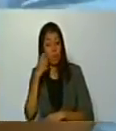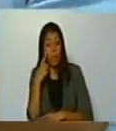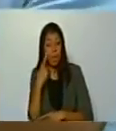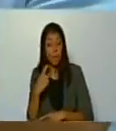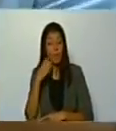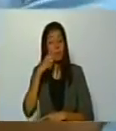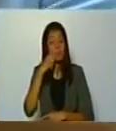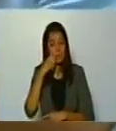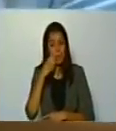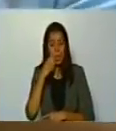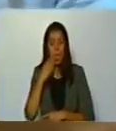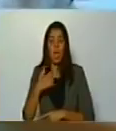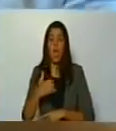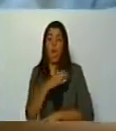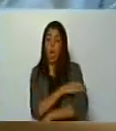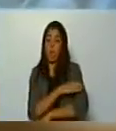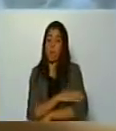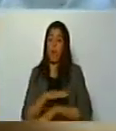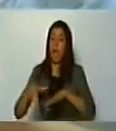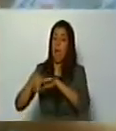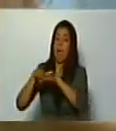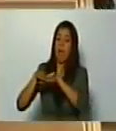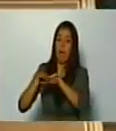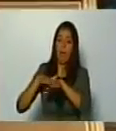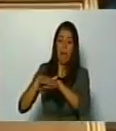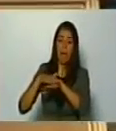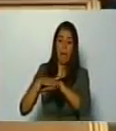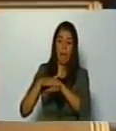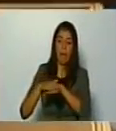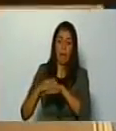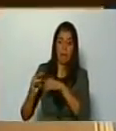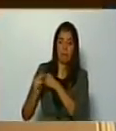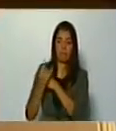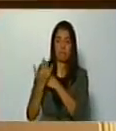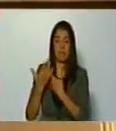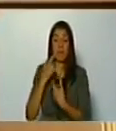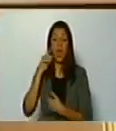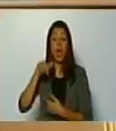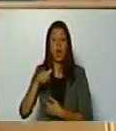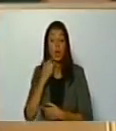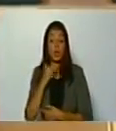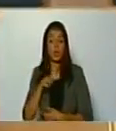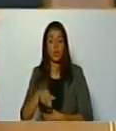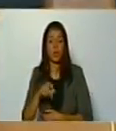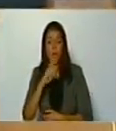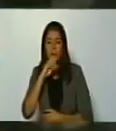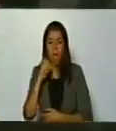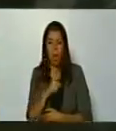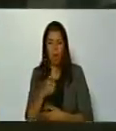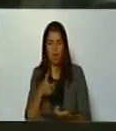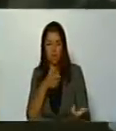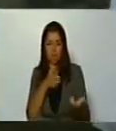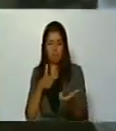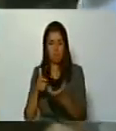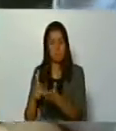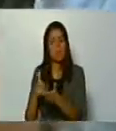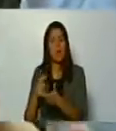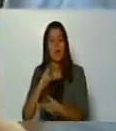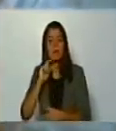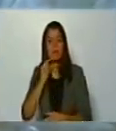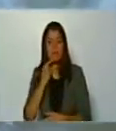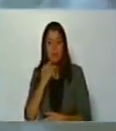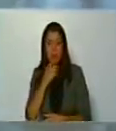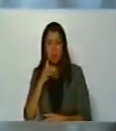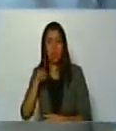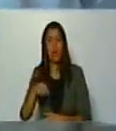amigos, piden perdón porque dijeron nos habían envenenado de odio y por eso matamos y quemamos, como ha ocurrido